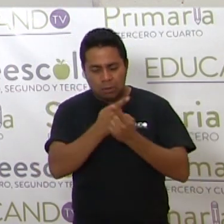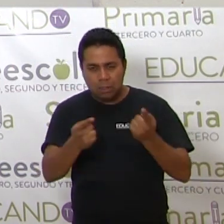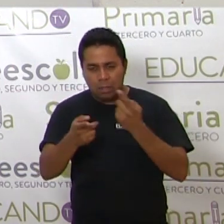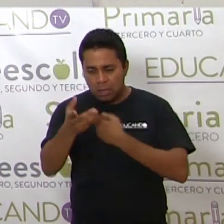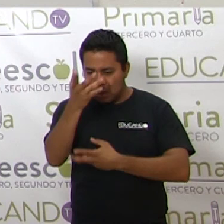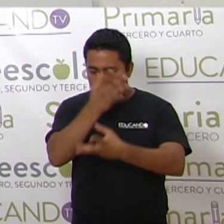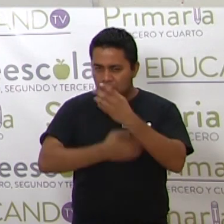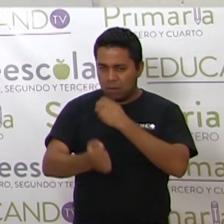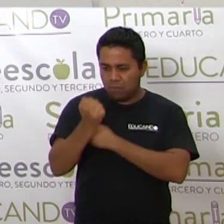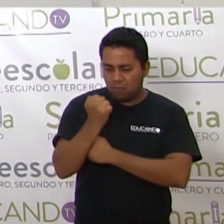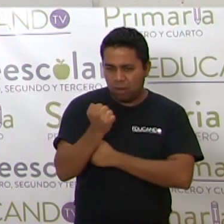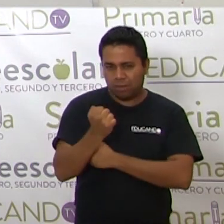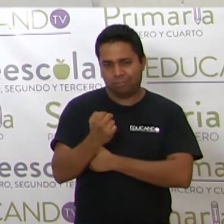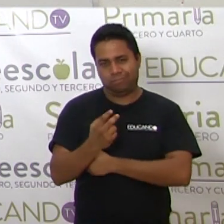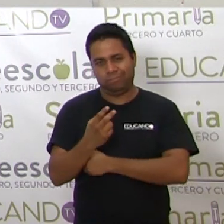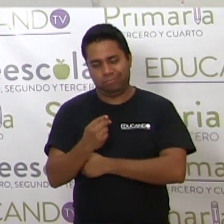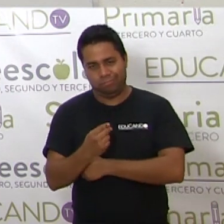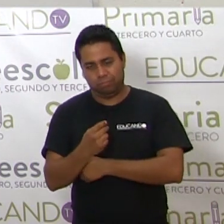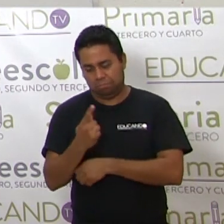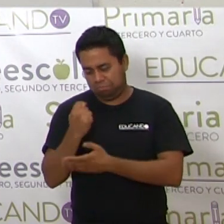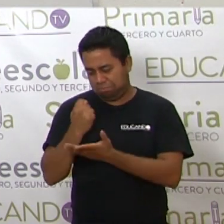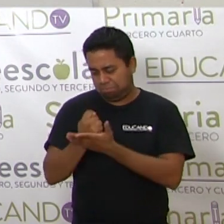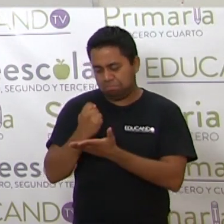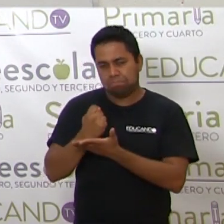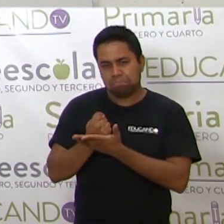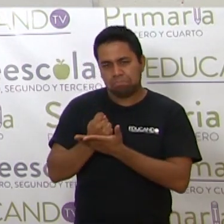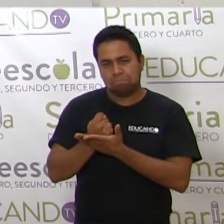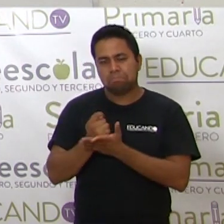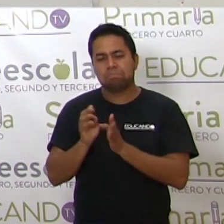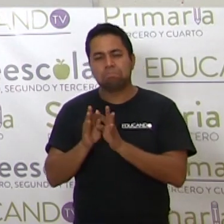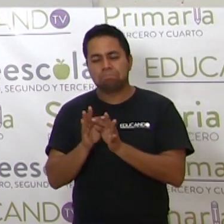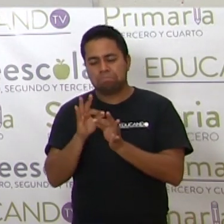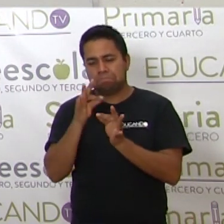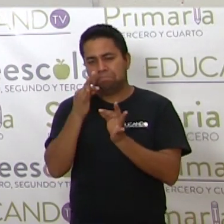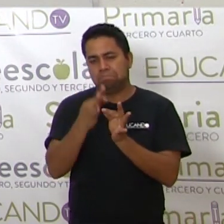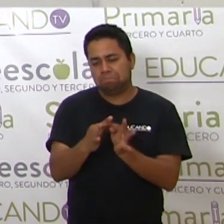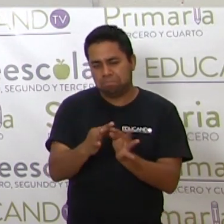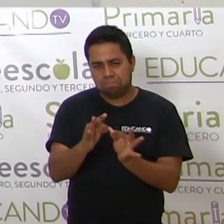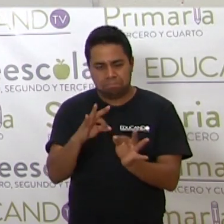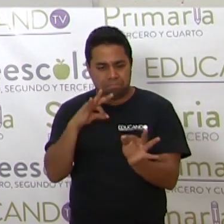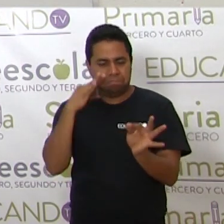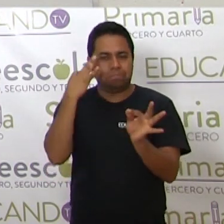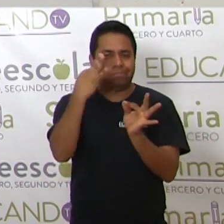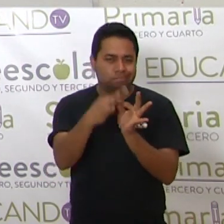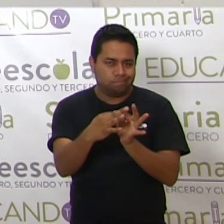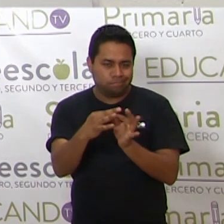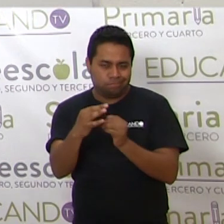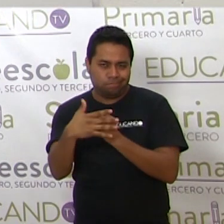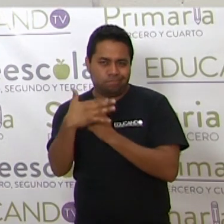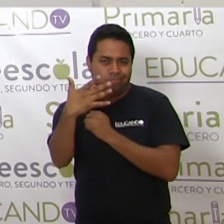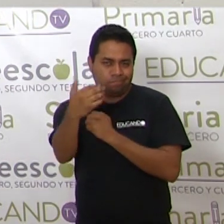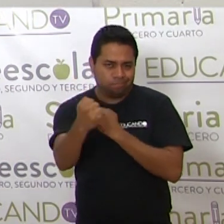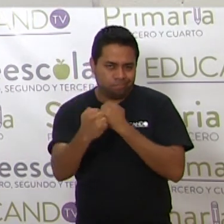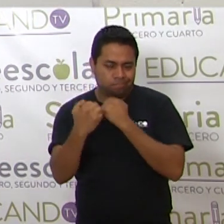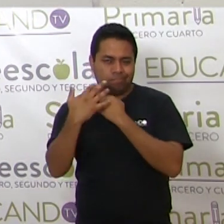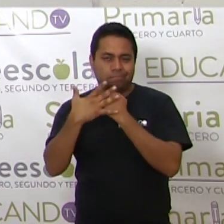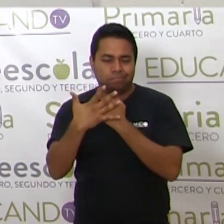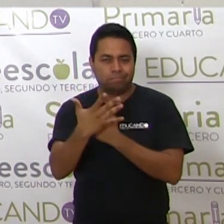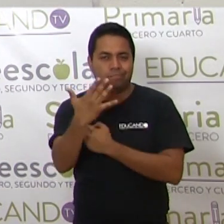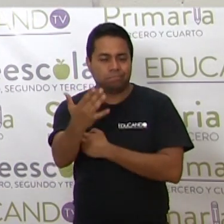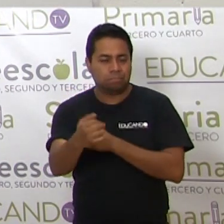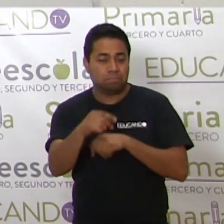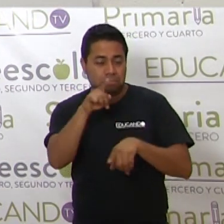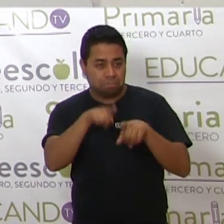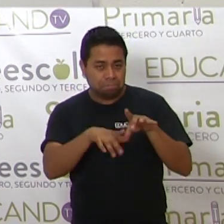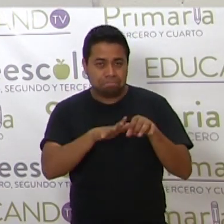más una tarea graduada una tarea que esté de acuerdo a